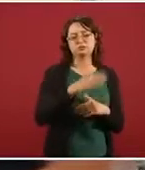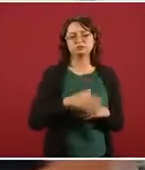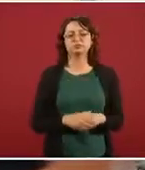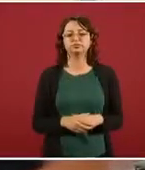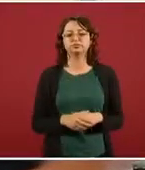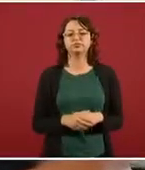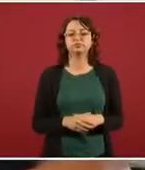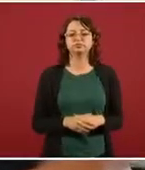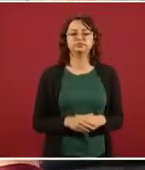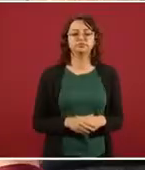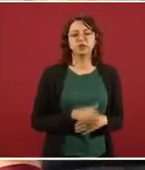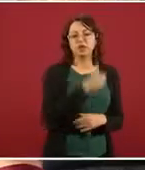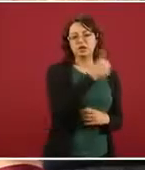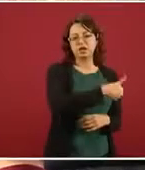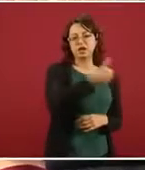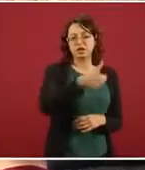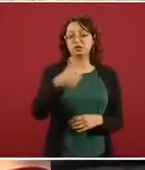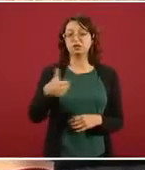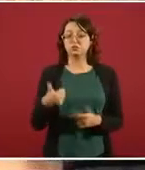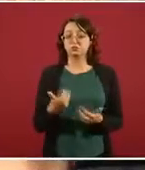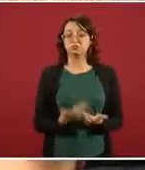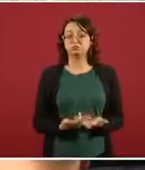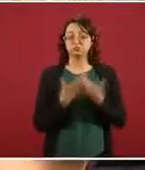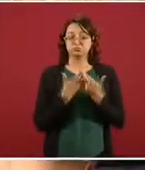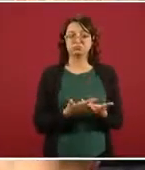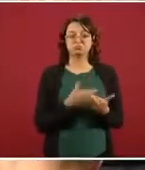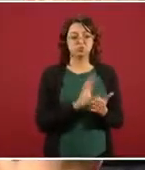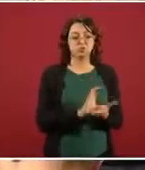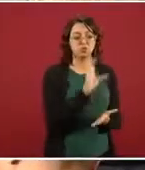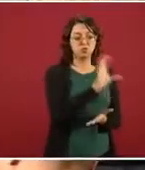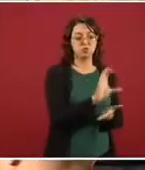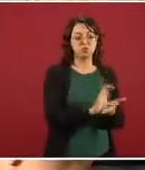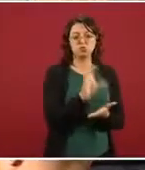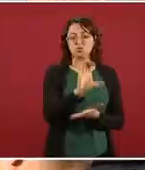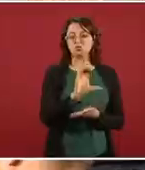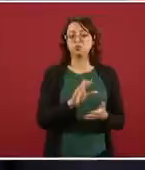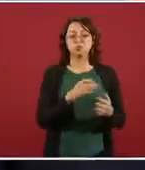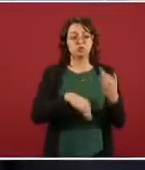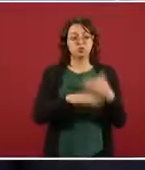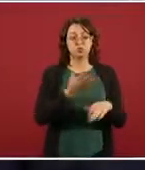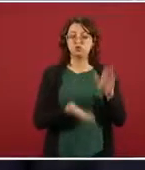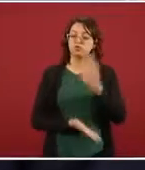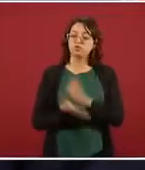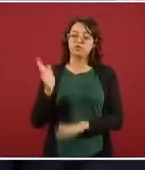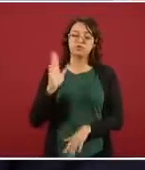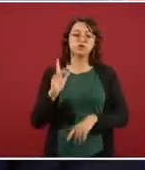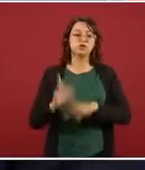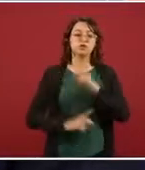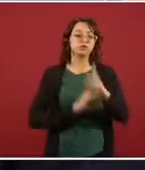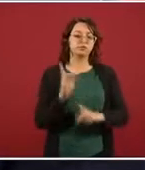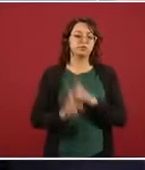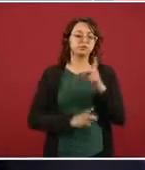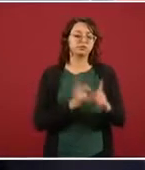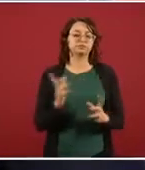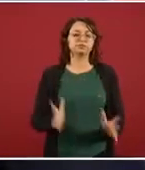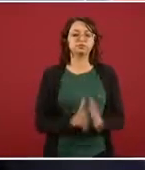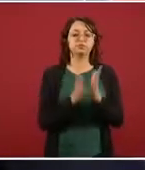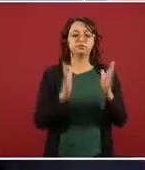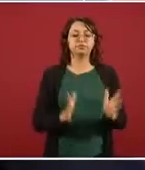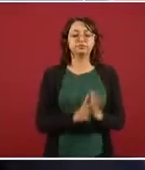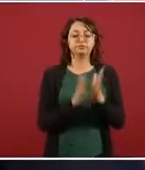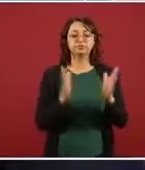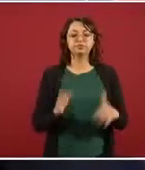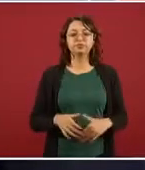una cantidad considerable a todos los que participaron. Y otro tipo